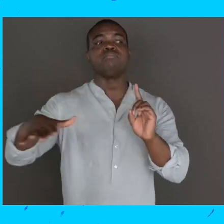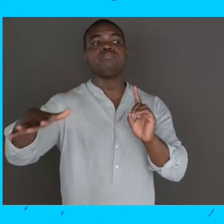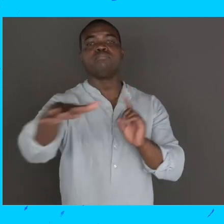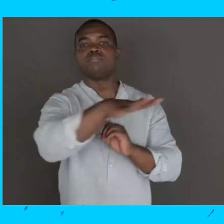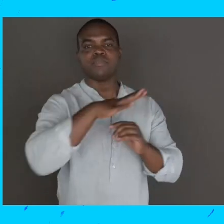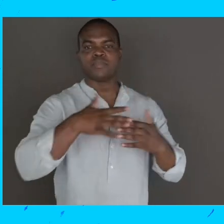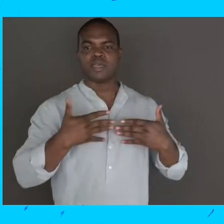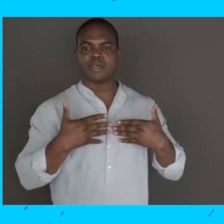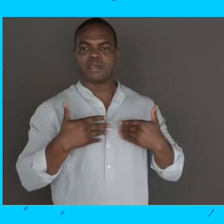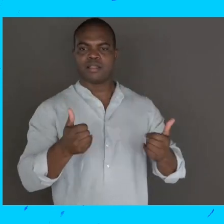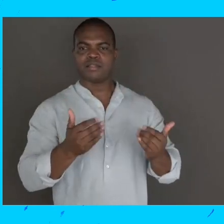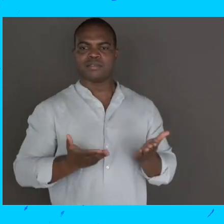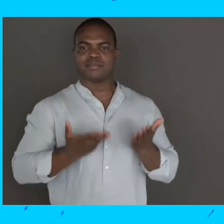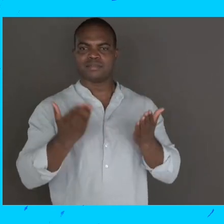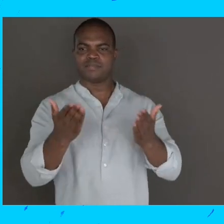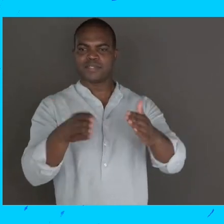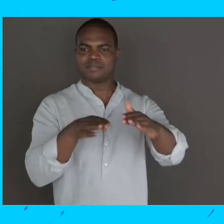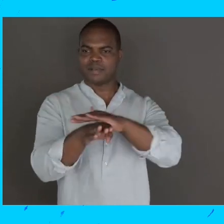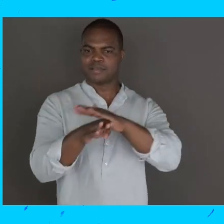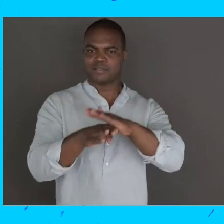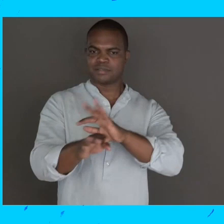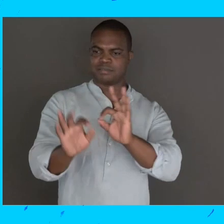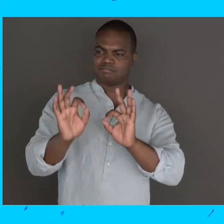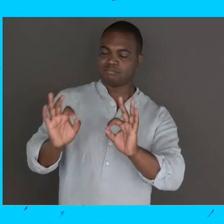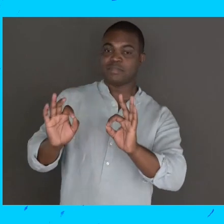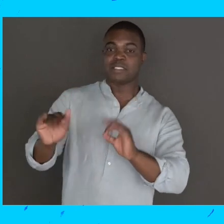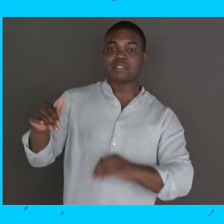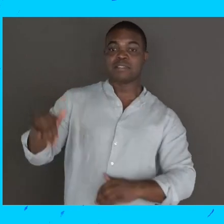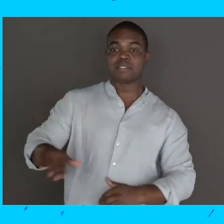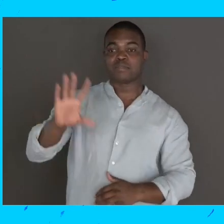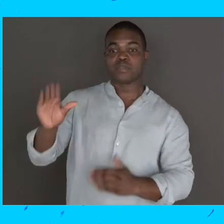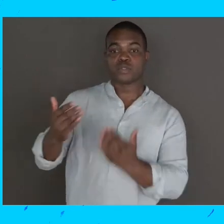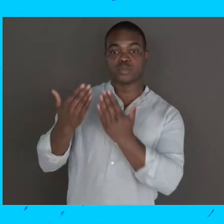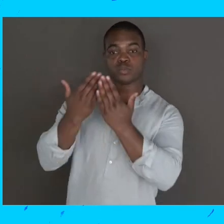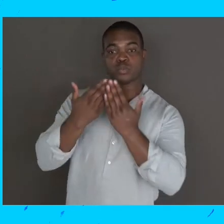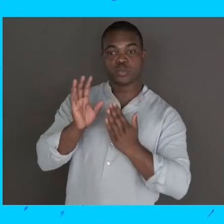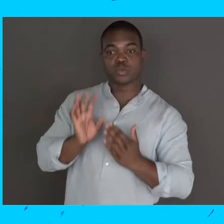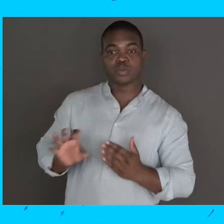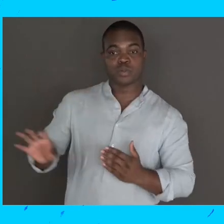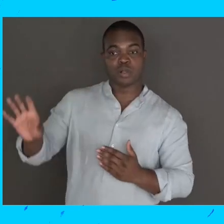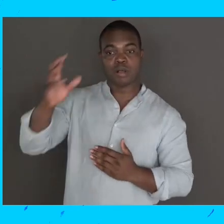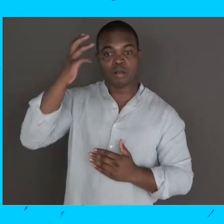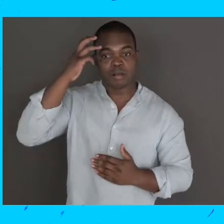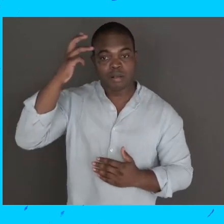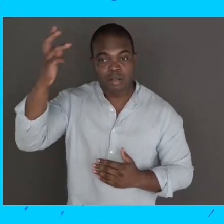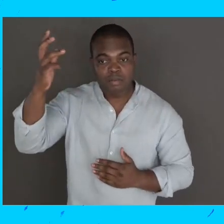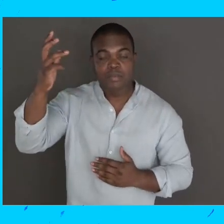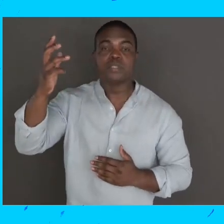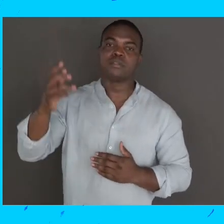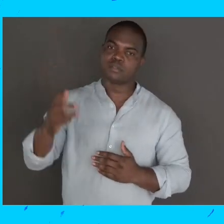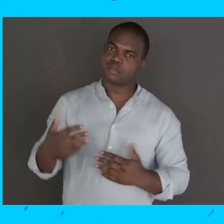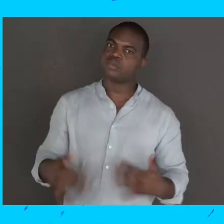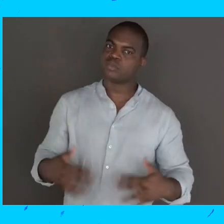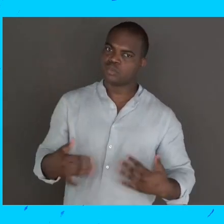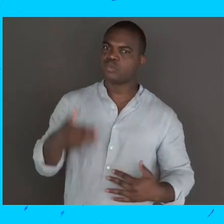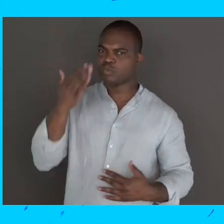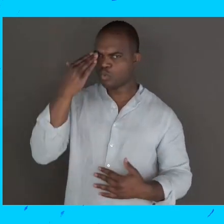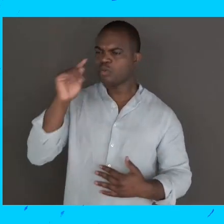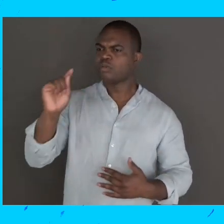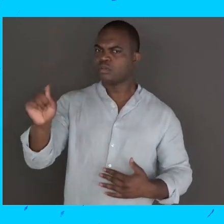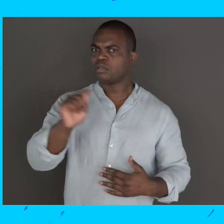papel activo en la construcción del futuro. Nosotros nos comprometemos entonces a poder